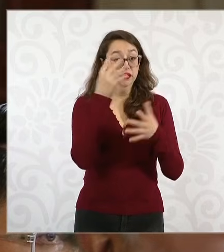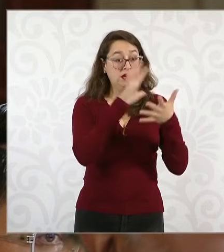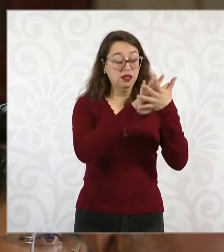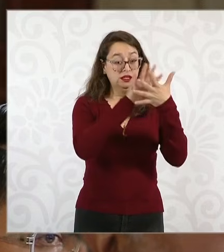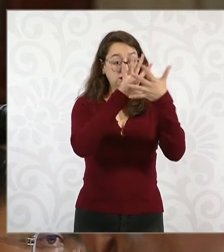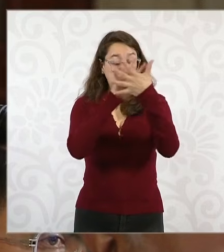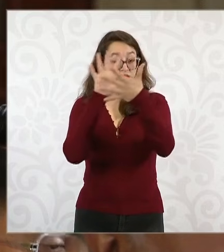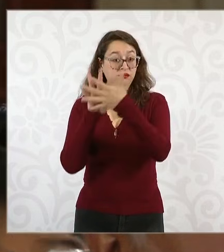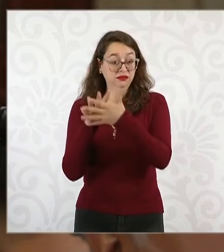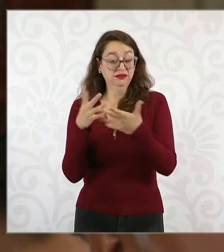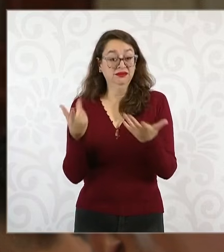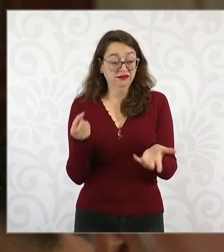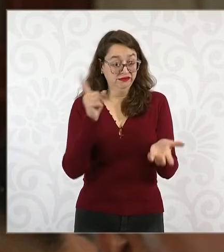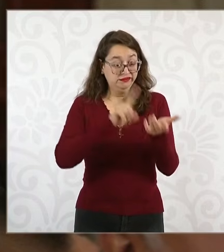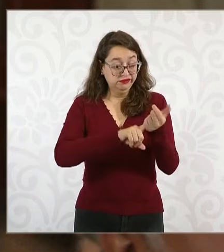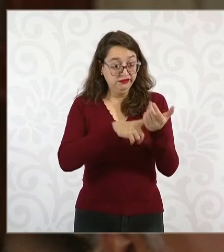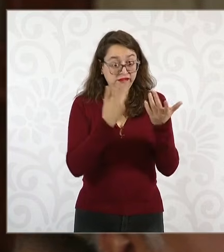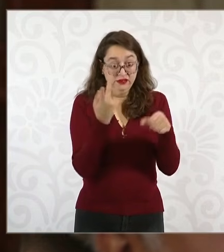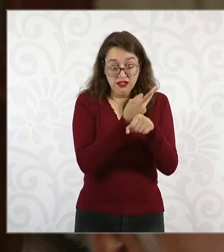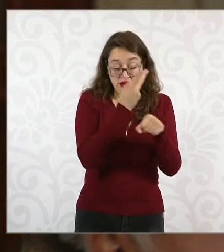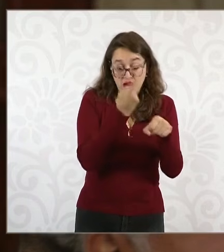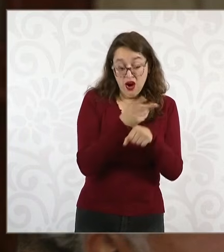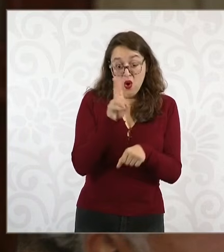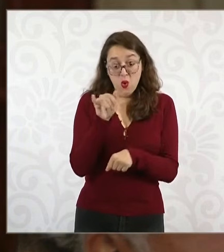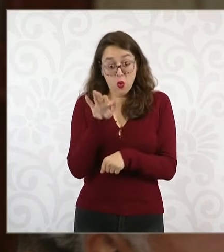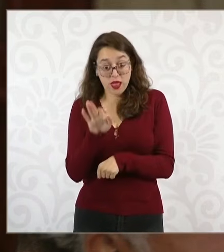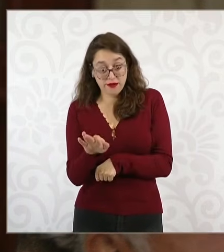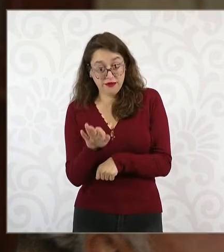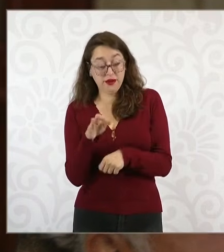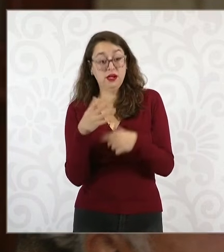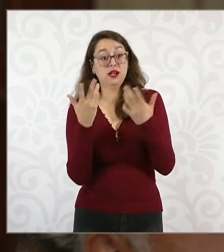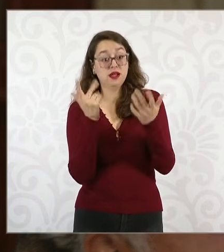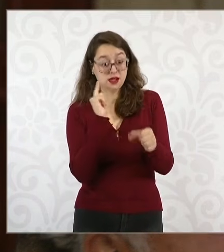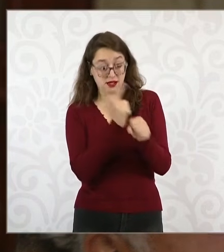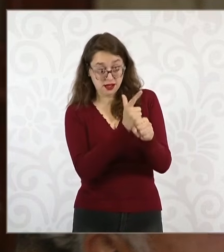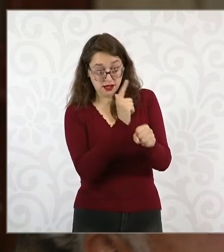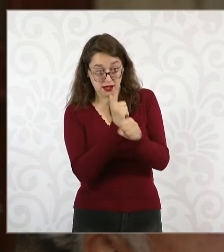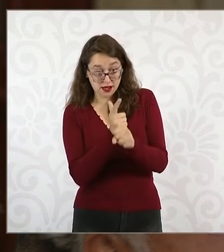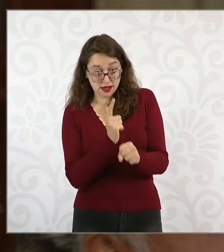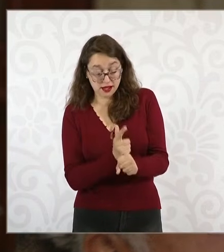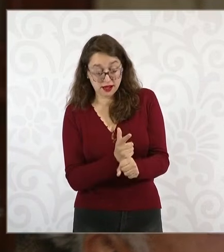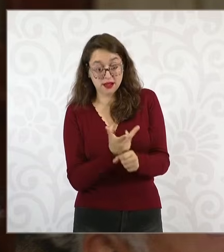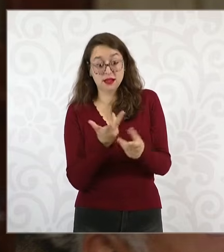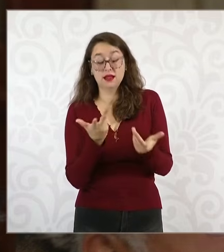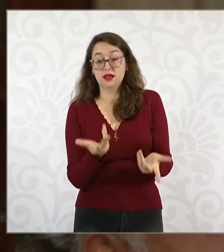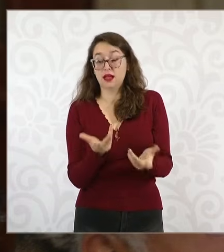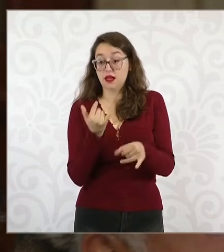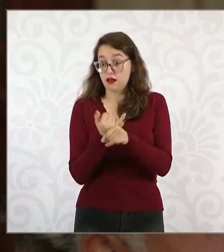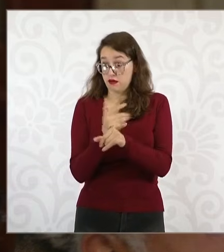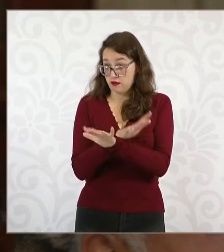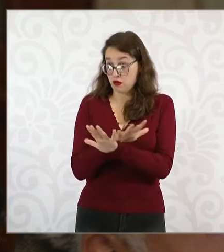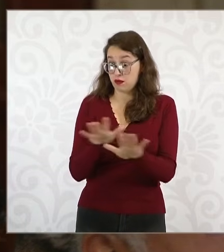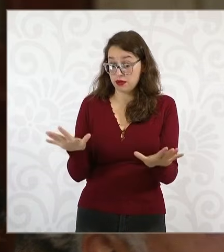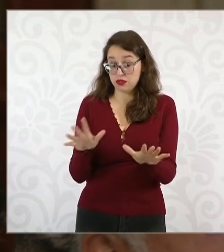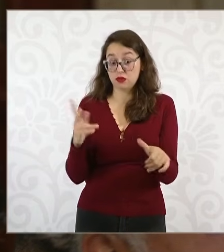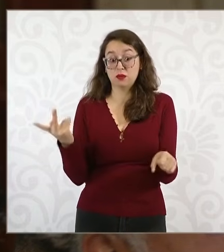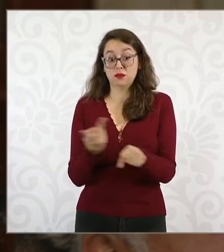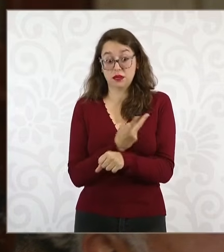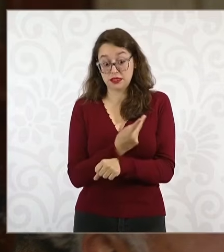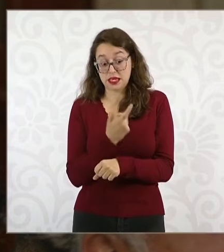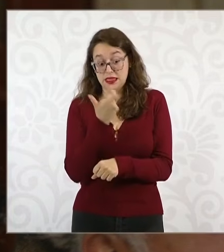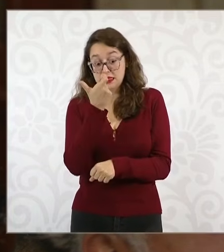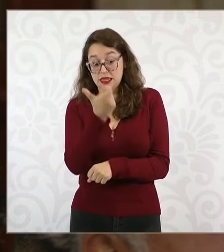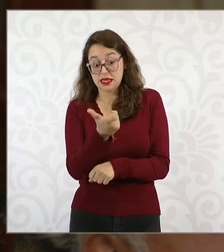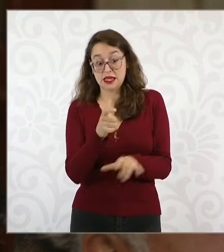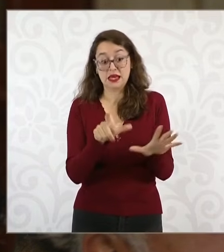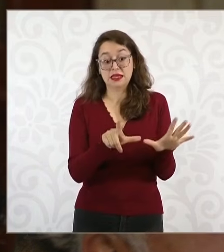Preguntarle si la unidad de inteligencia financiera ya le dio más información acerca de la recuperación de estos